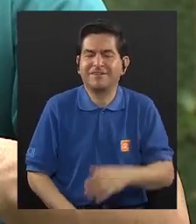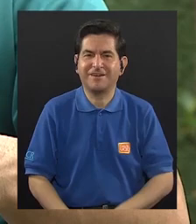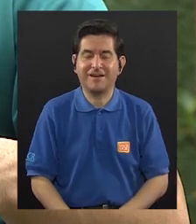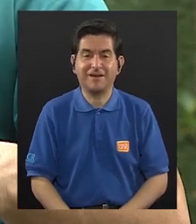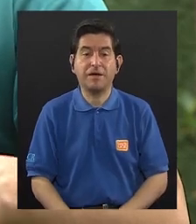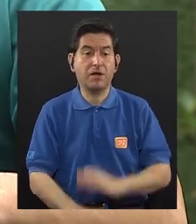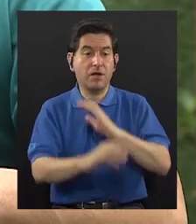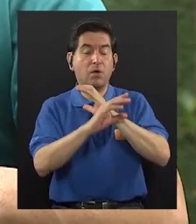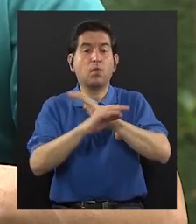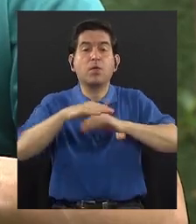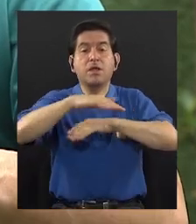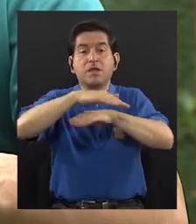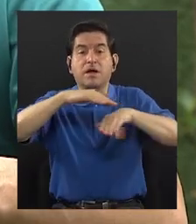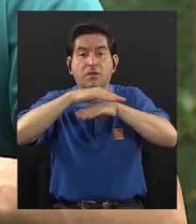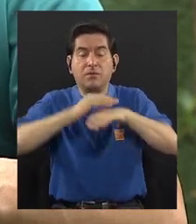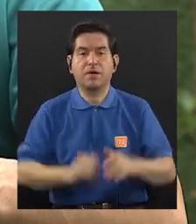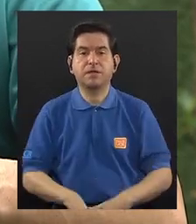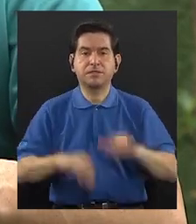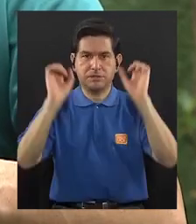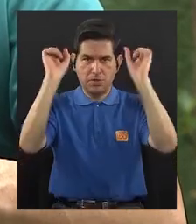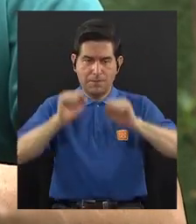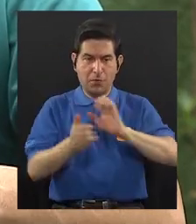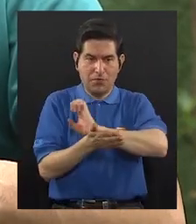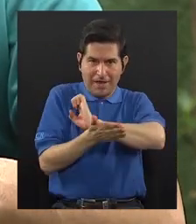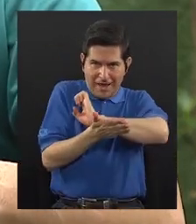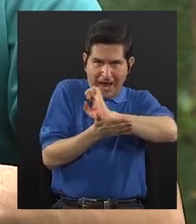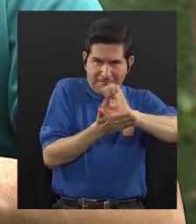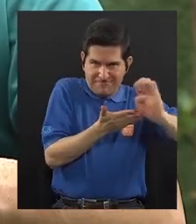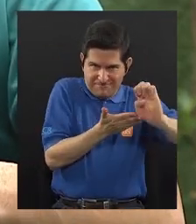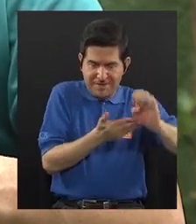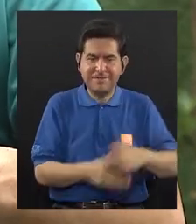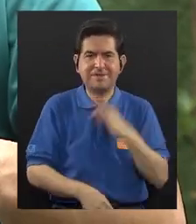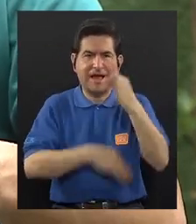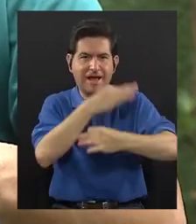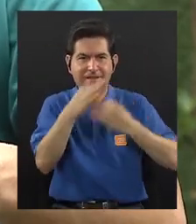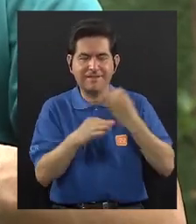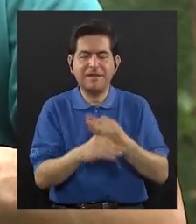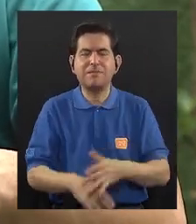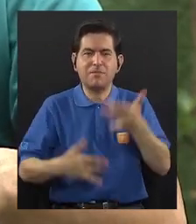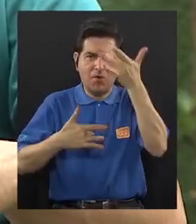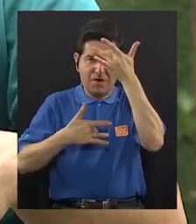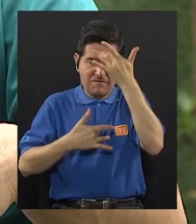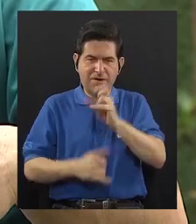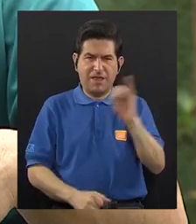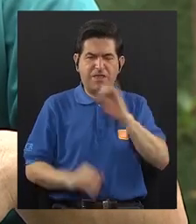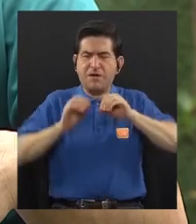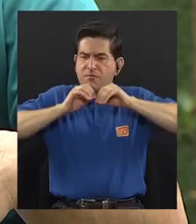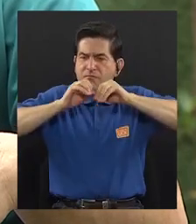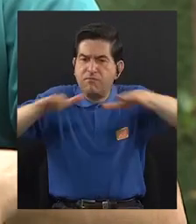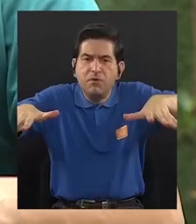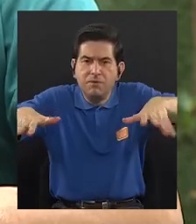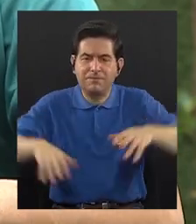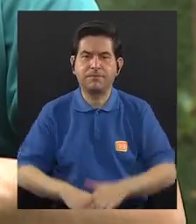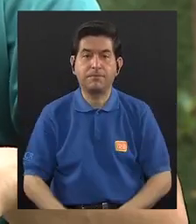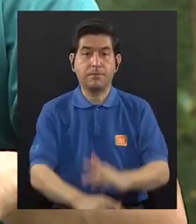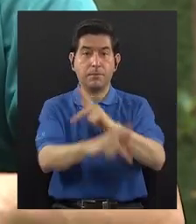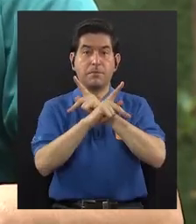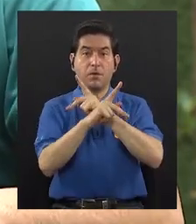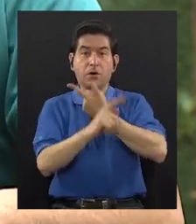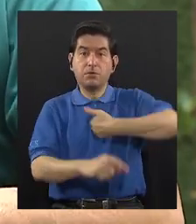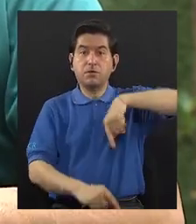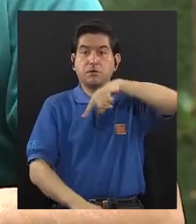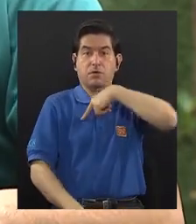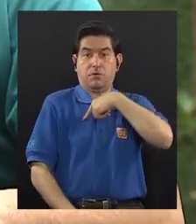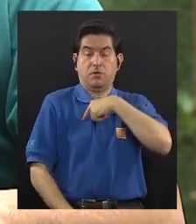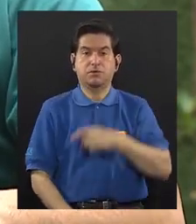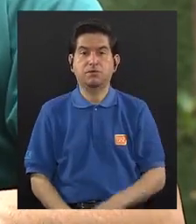día de hoy de los cuidados básicos para poder prevenir algún tipo de enfermedad infecto contagiosos y cómo protegernos